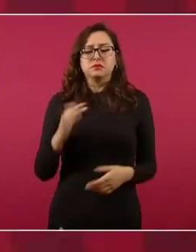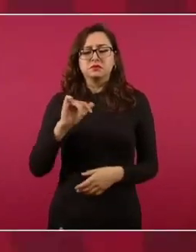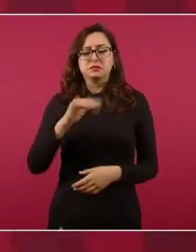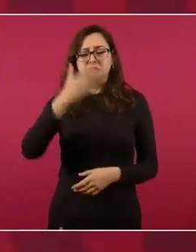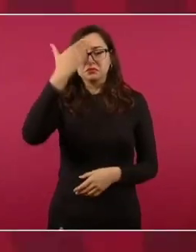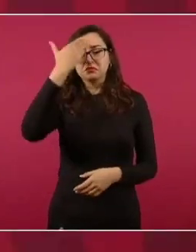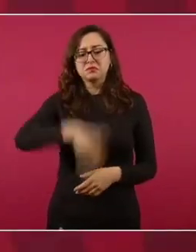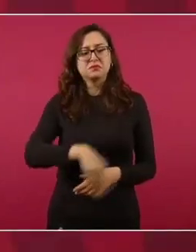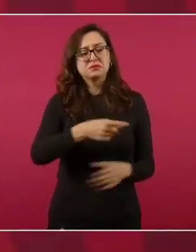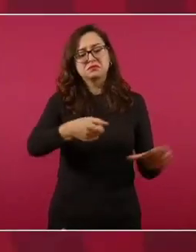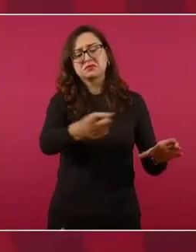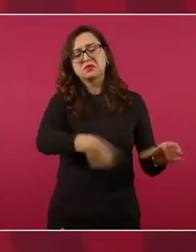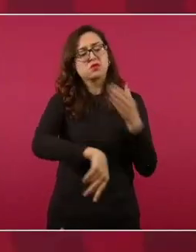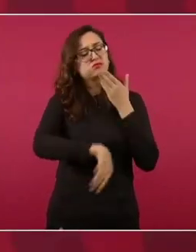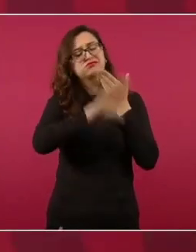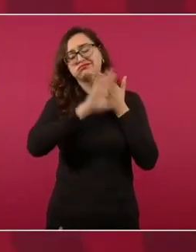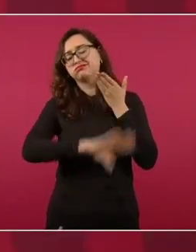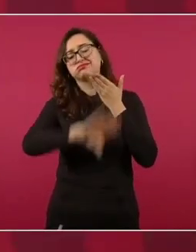no